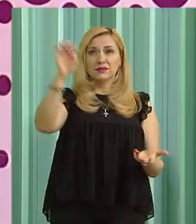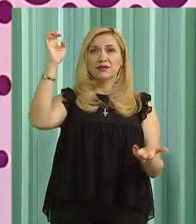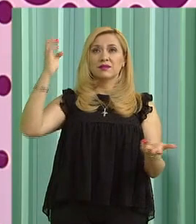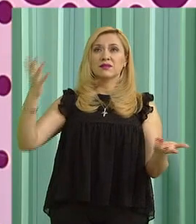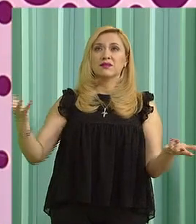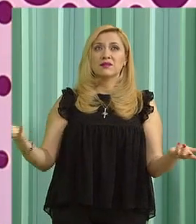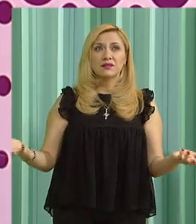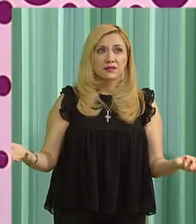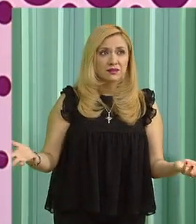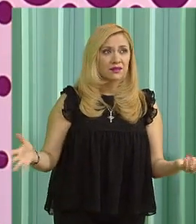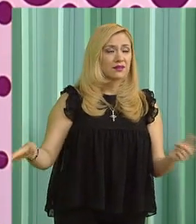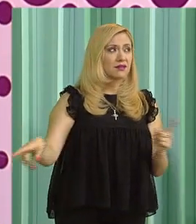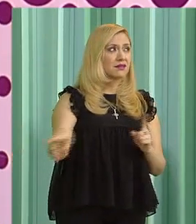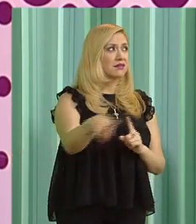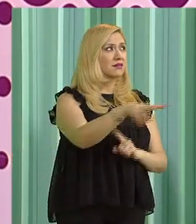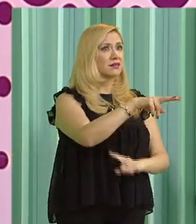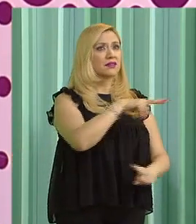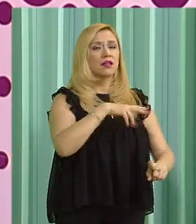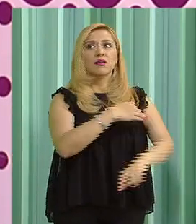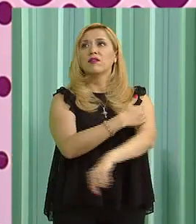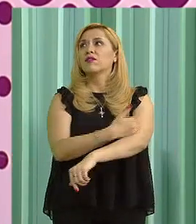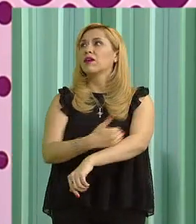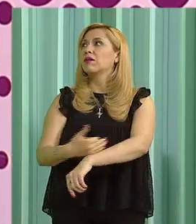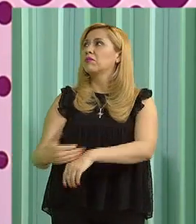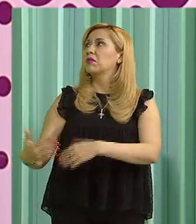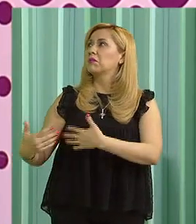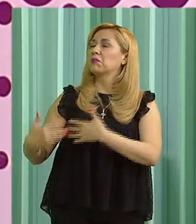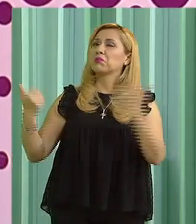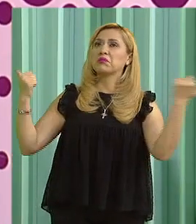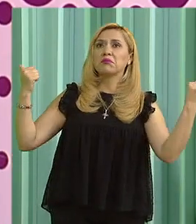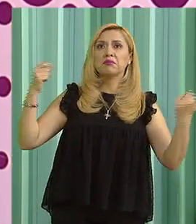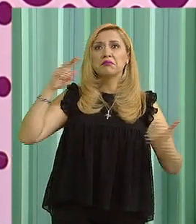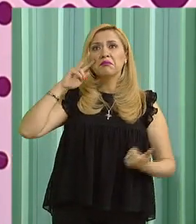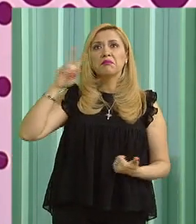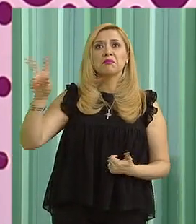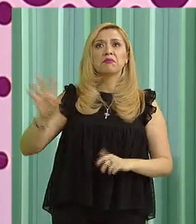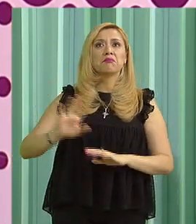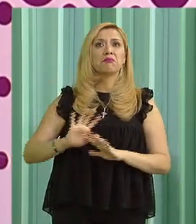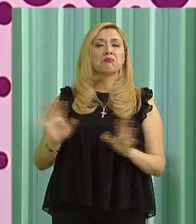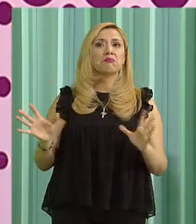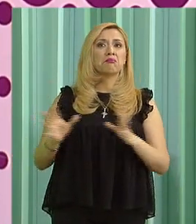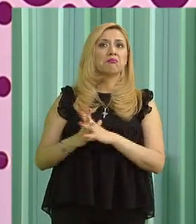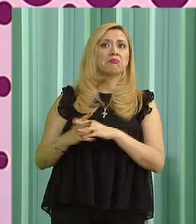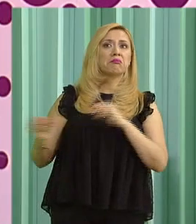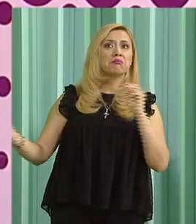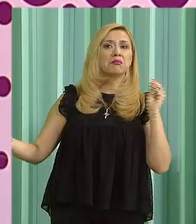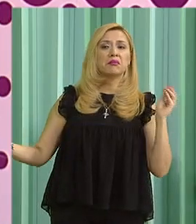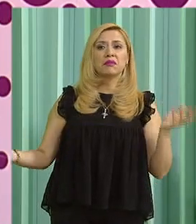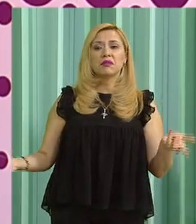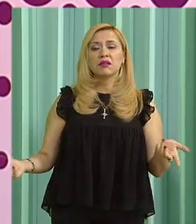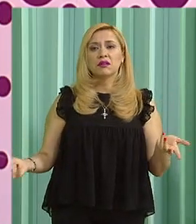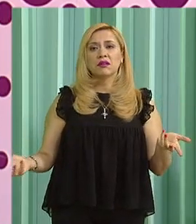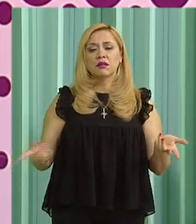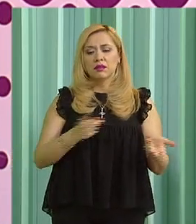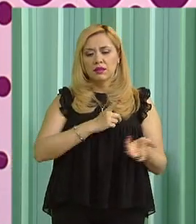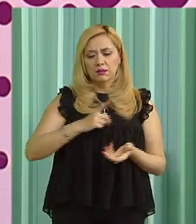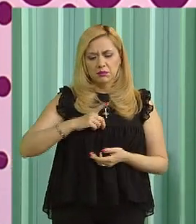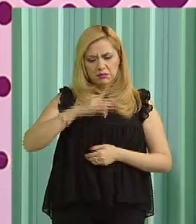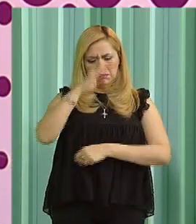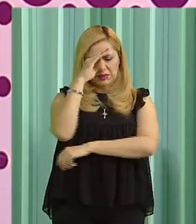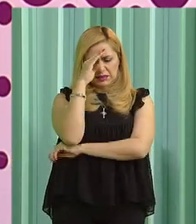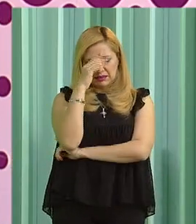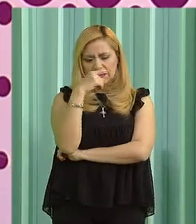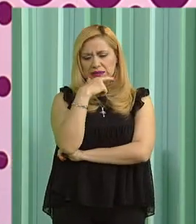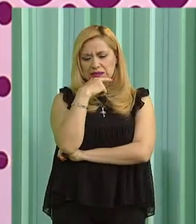del entorno familiar y además, habrá que considerar también